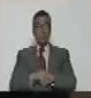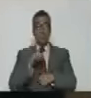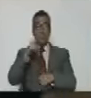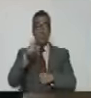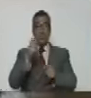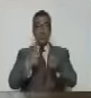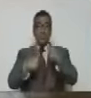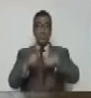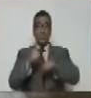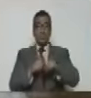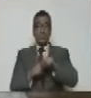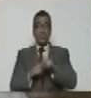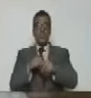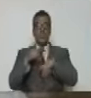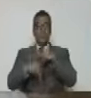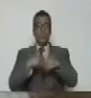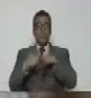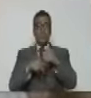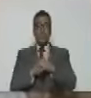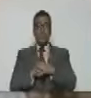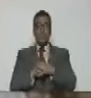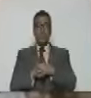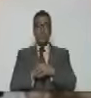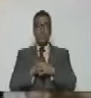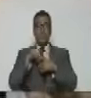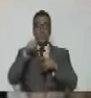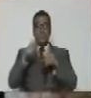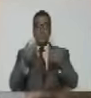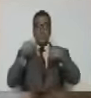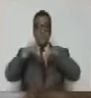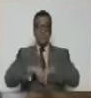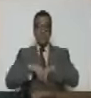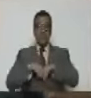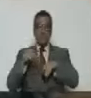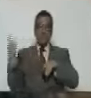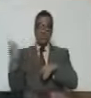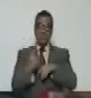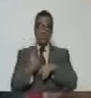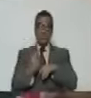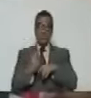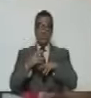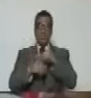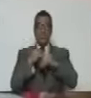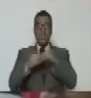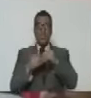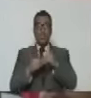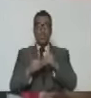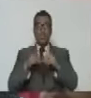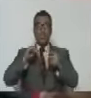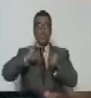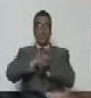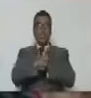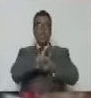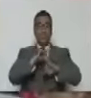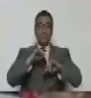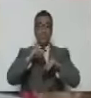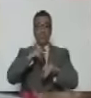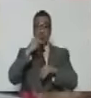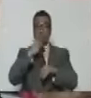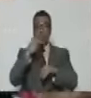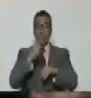estas negociaciones se producen y estos acuerdos surgen a raíz de la derrota de la